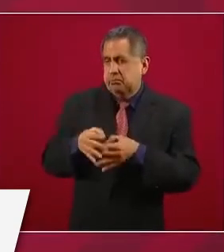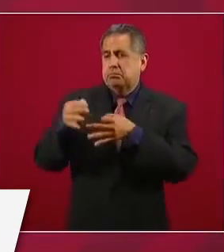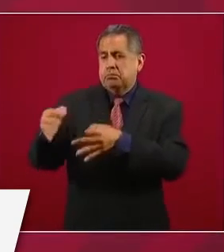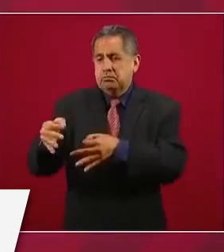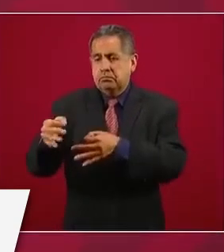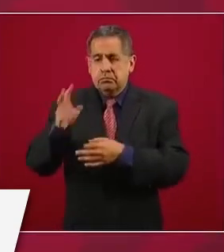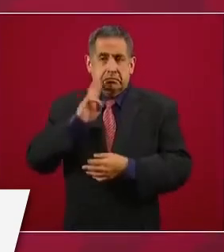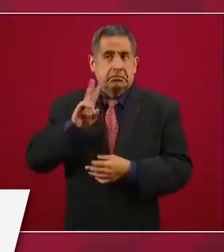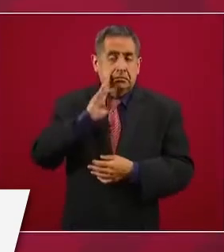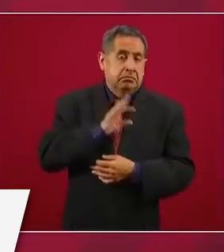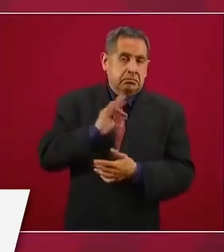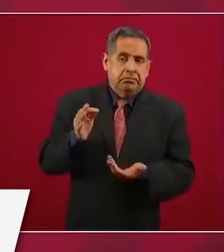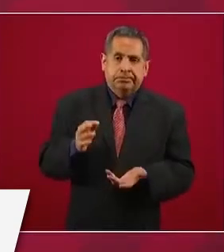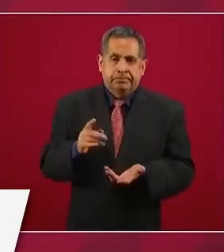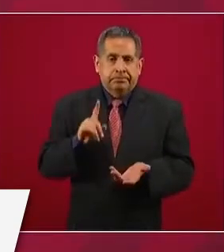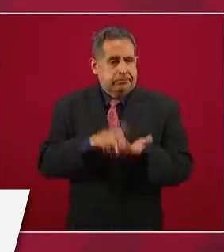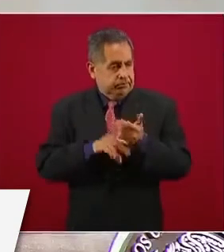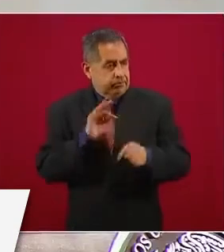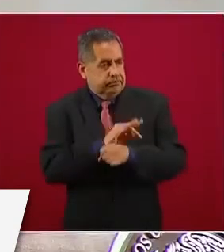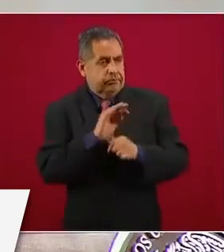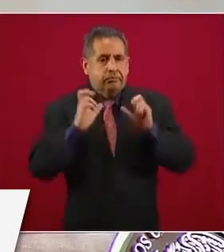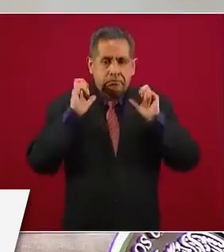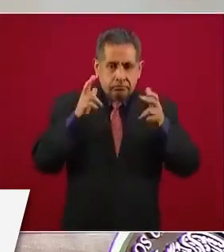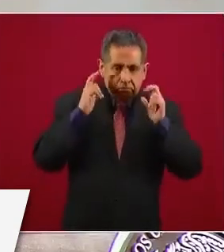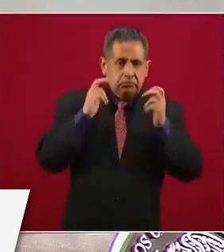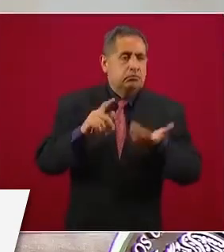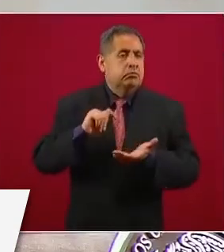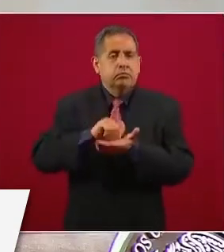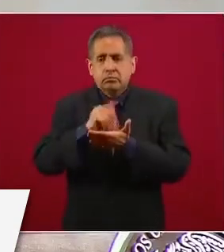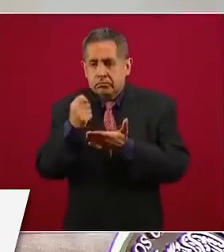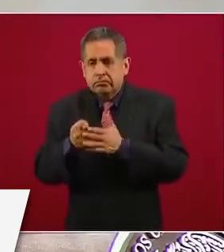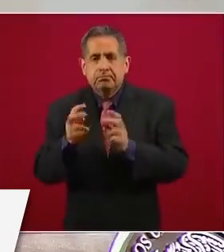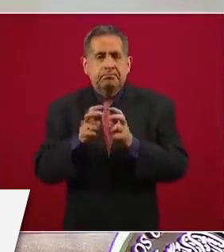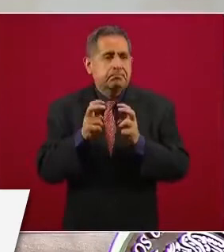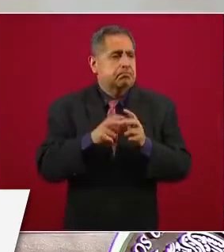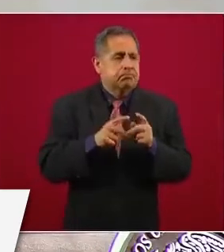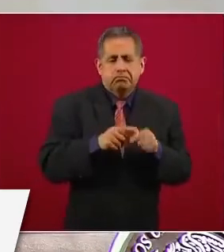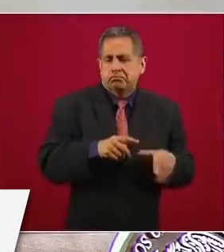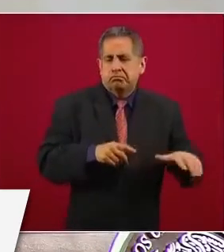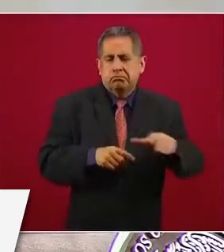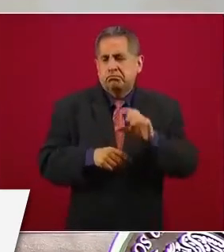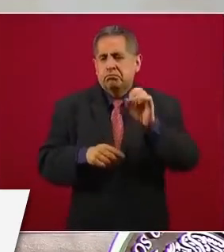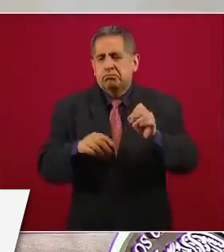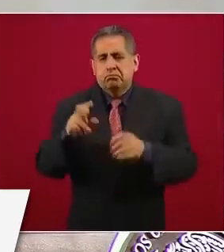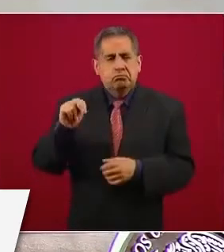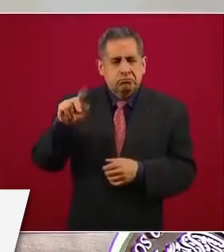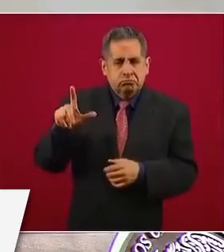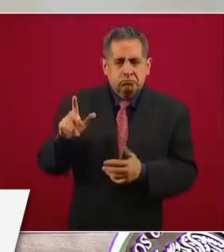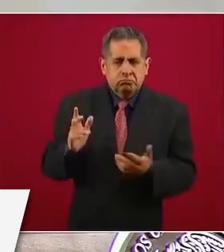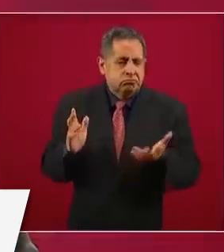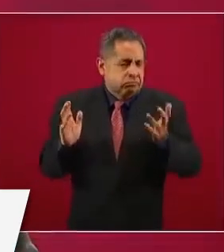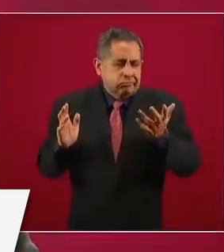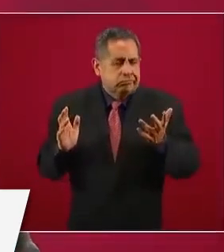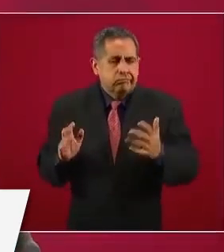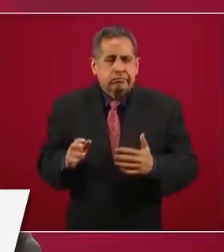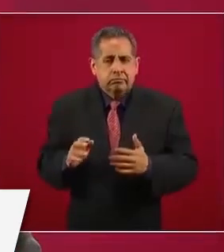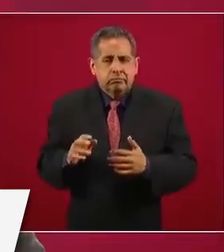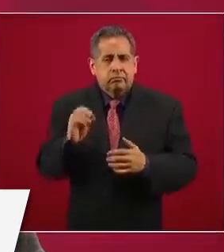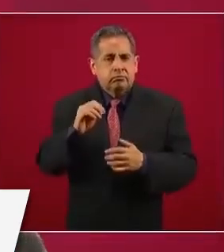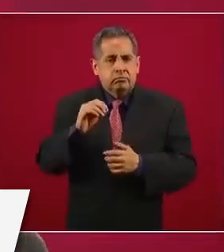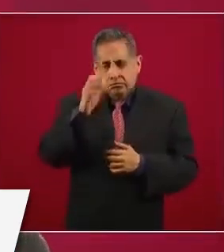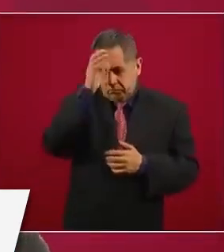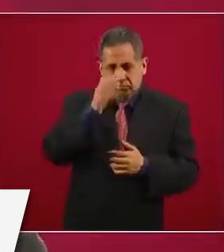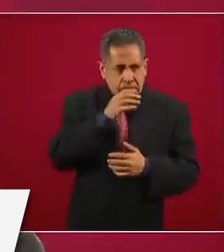los ciudadanos de Chihuahua o de Tamaulipas o de Nuevo León o de